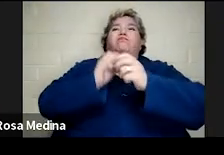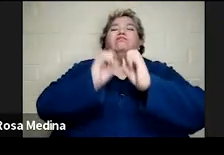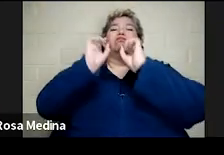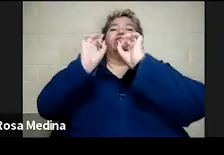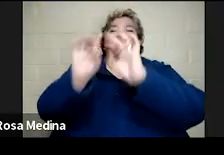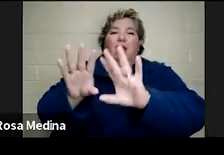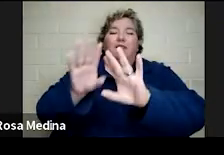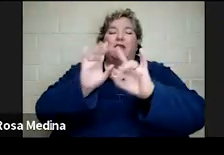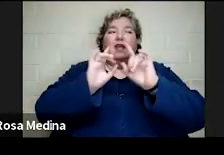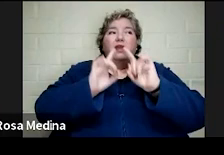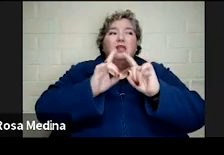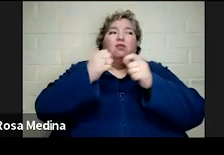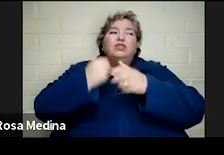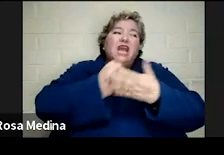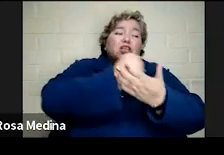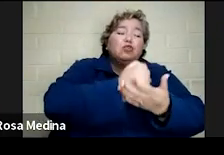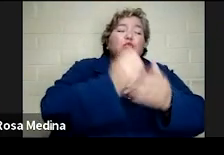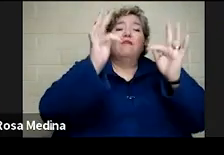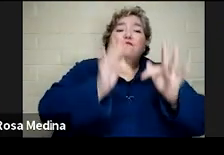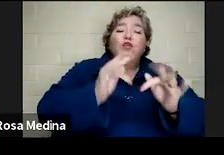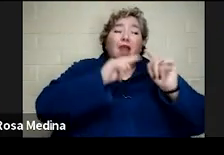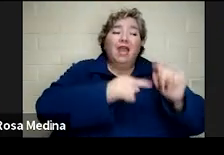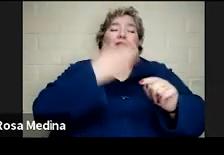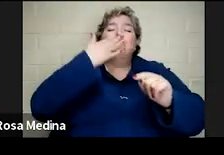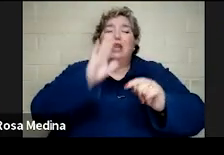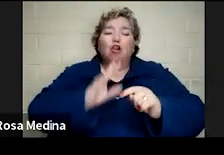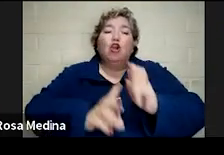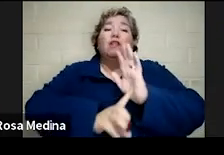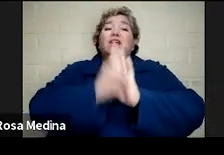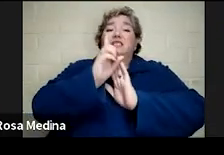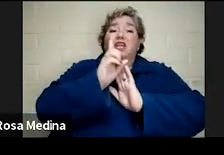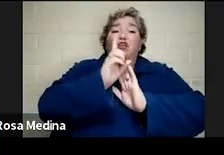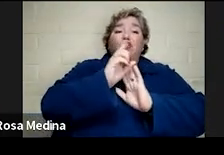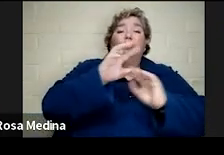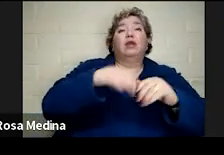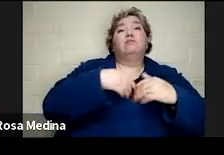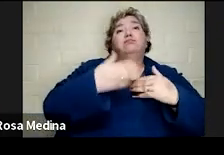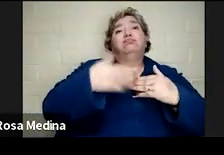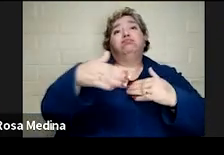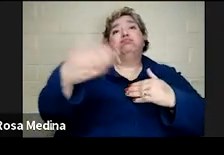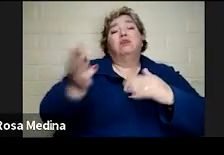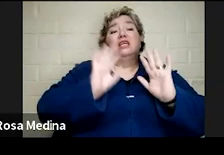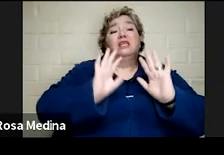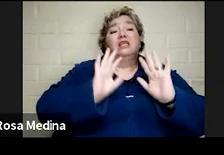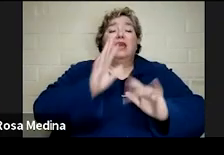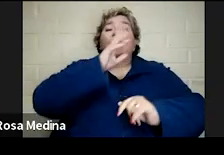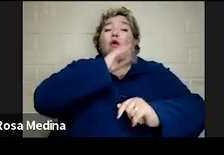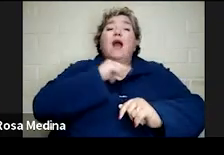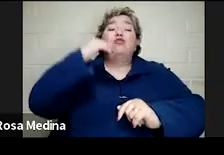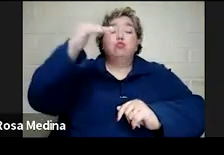intervenciones adecuadas, ese niño va a tener un mejor desarrollo que si se deja pasar el tiempo y después se ve, por ejemplo, de adulto. Que